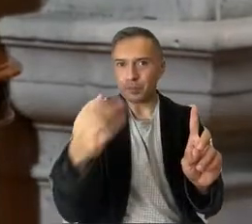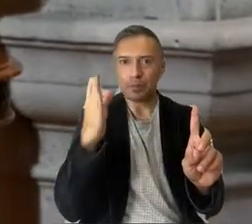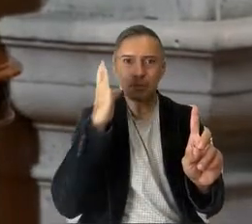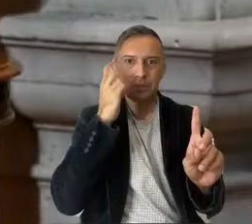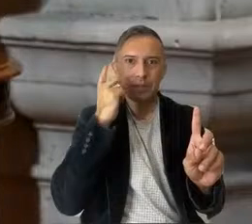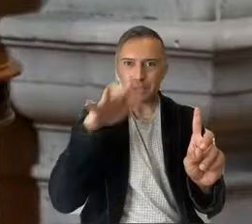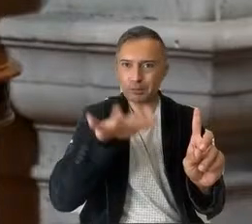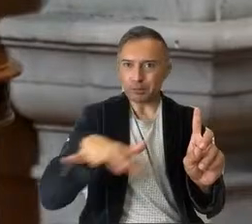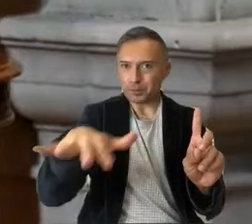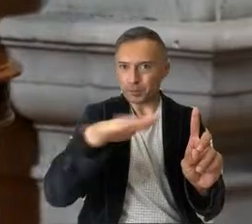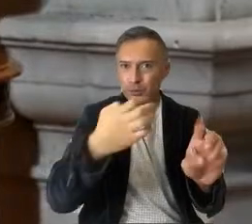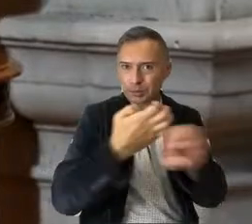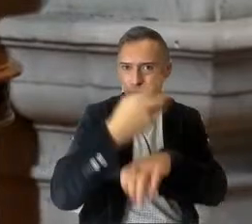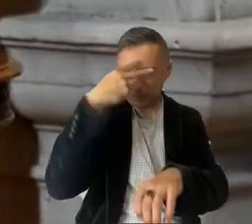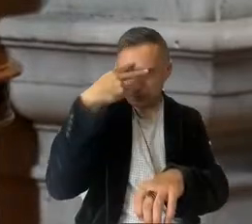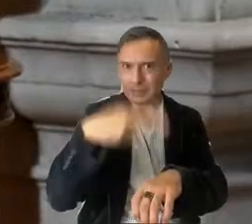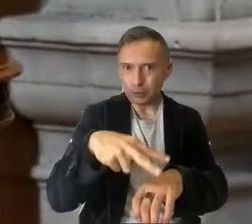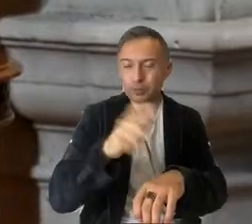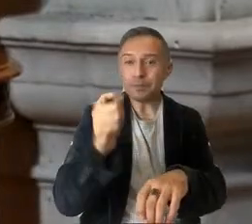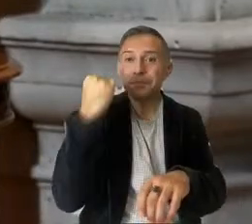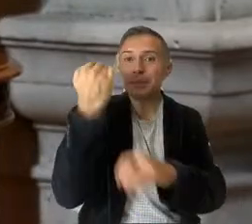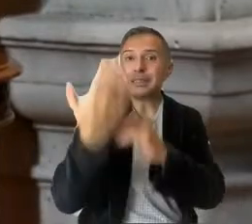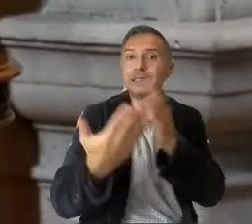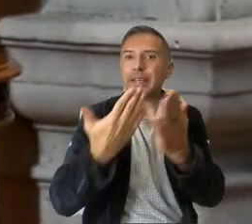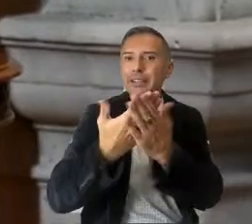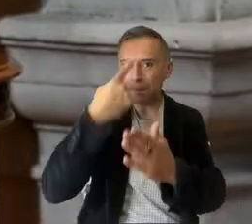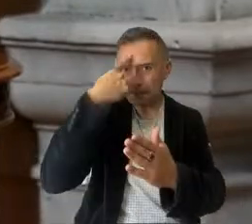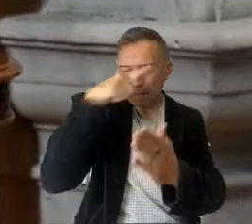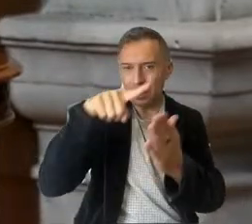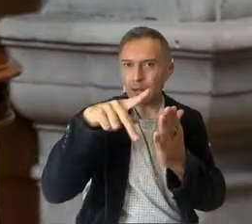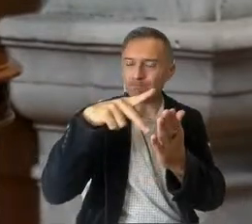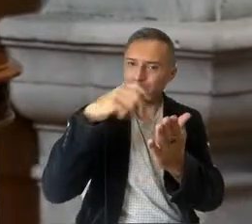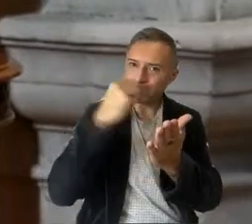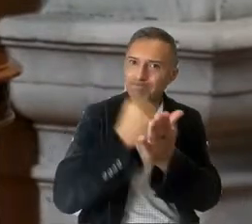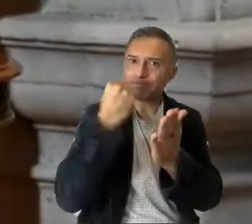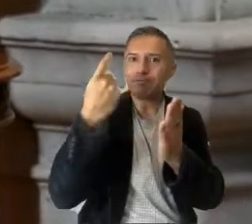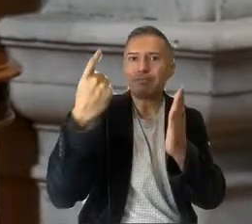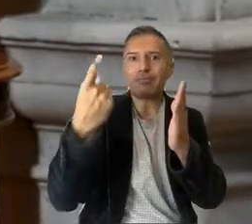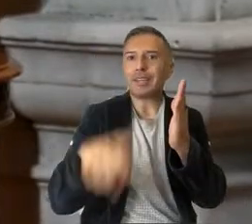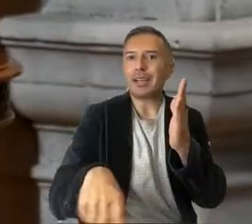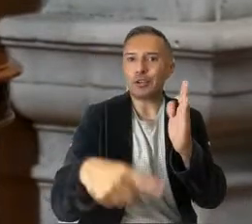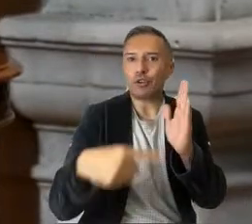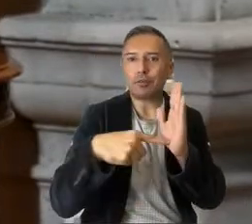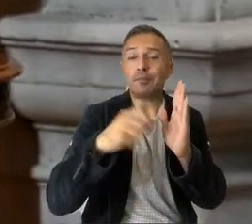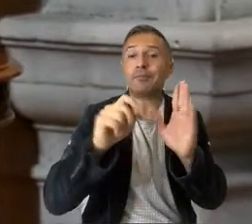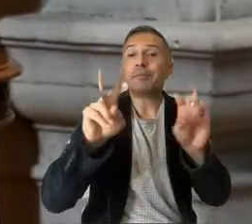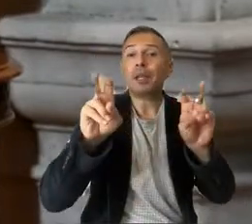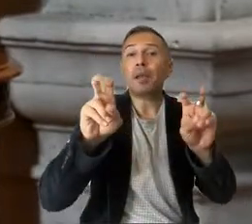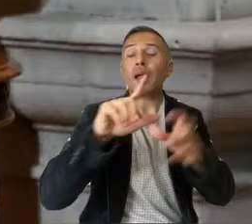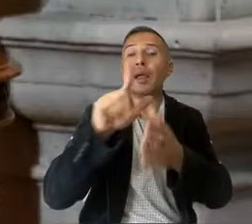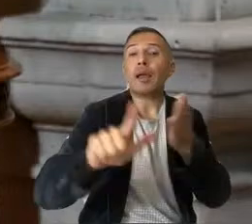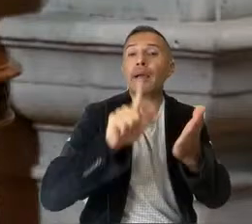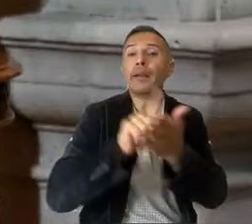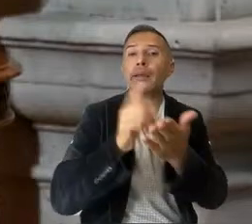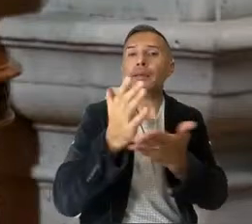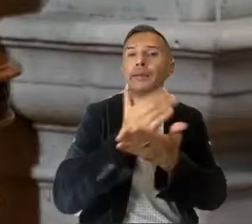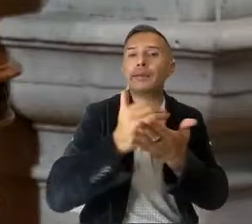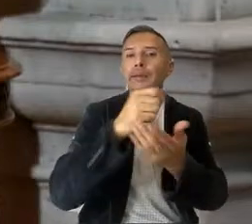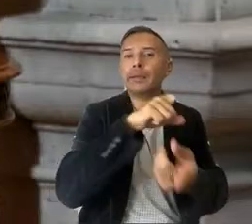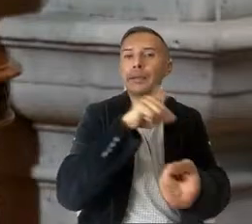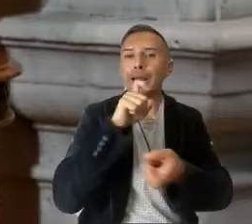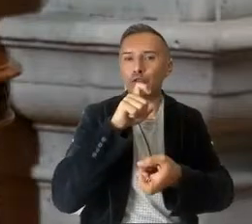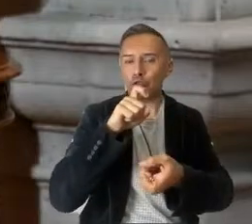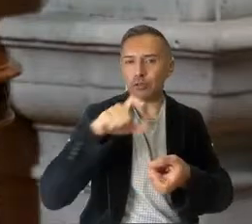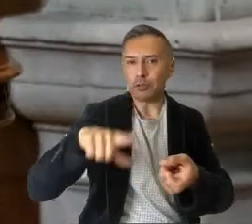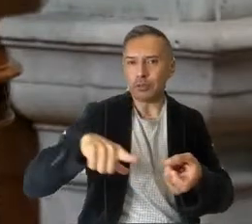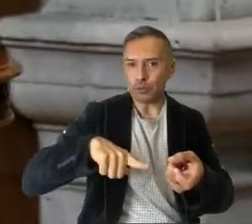del Estado de México la presente iniciativa de decreto por el que se expide la Ley de Ingresos del Estado de México